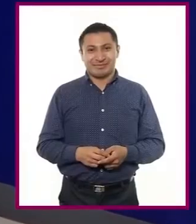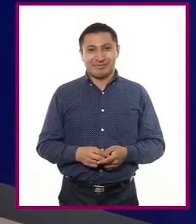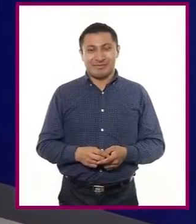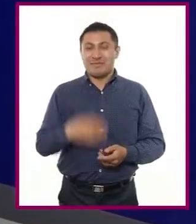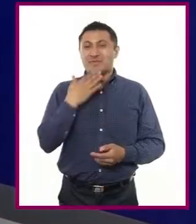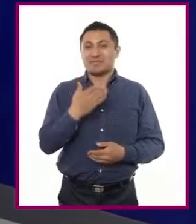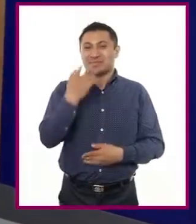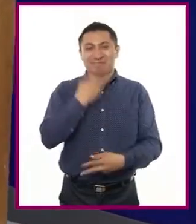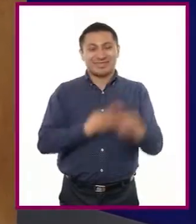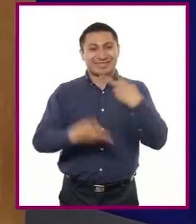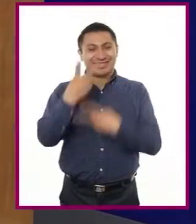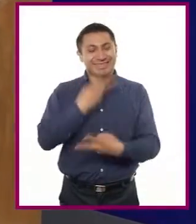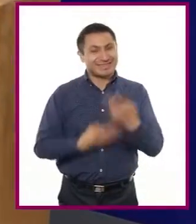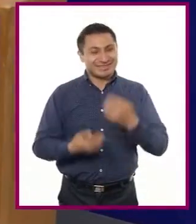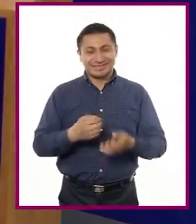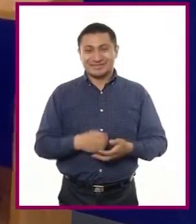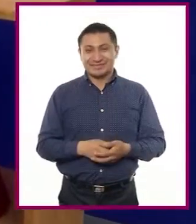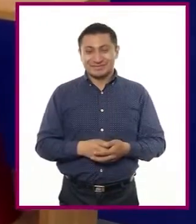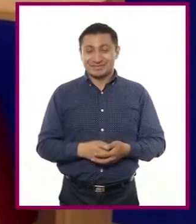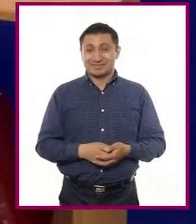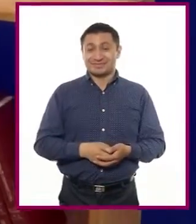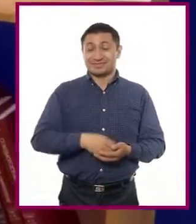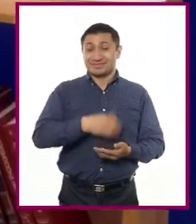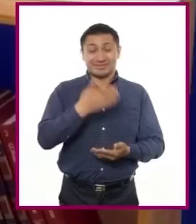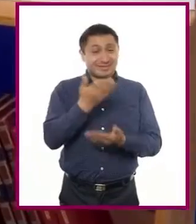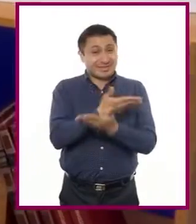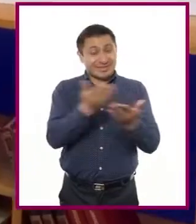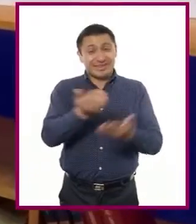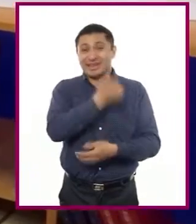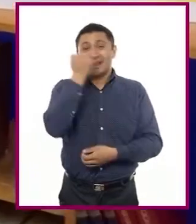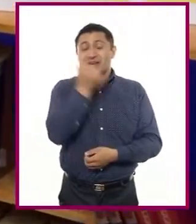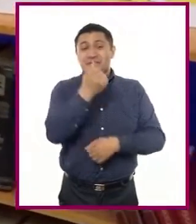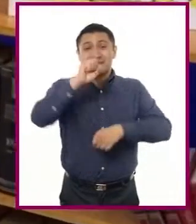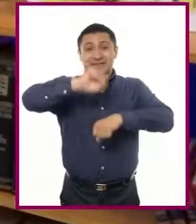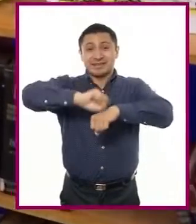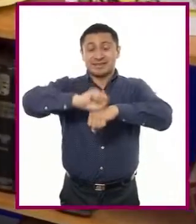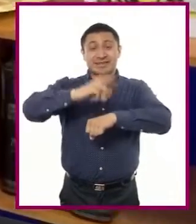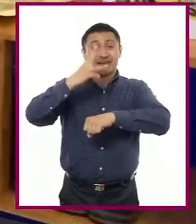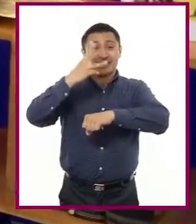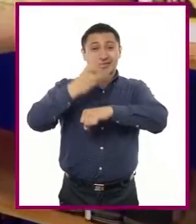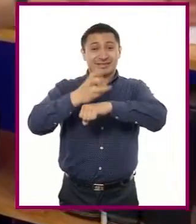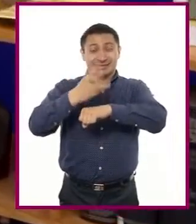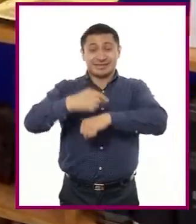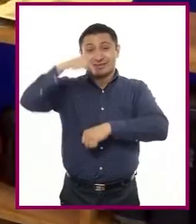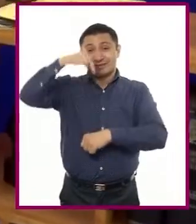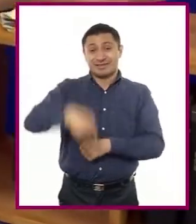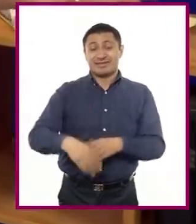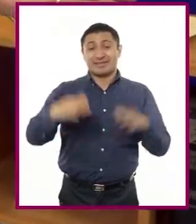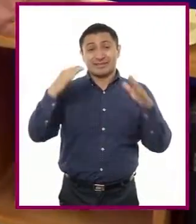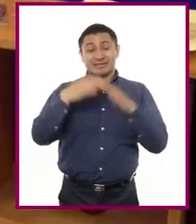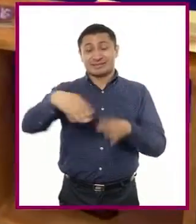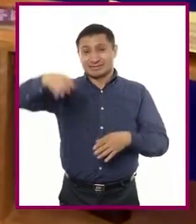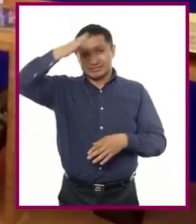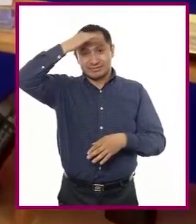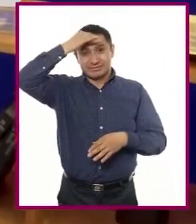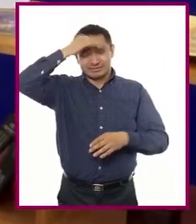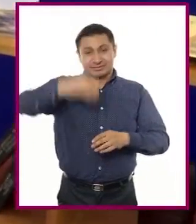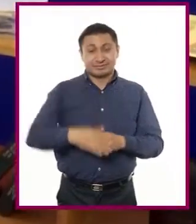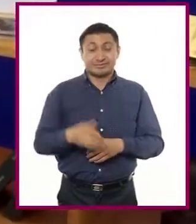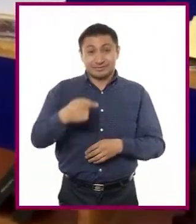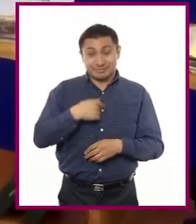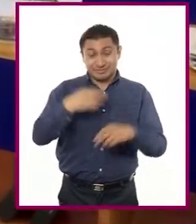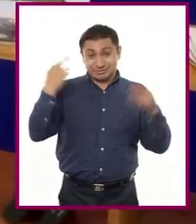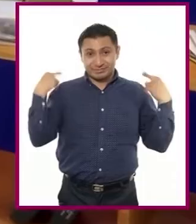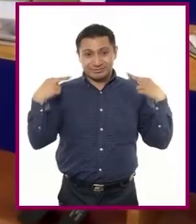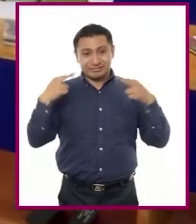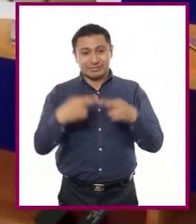Sean bienvenidas y bienvenidos, estudiantes de tercer grado de secundaria a Aprende en Casa. Soy la